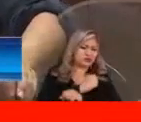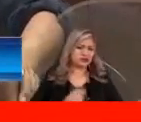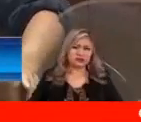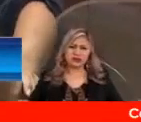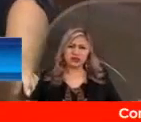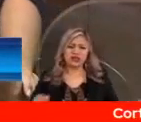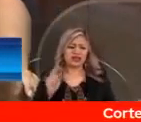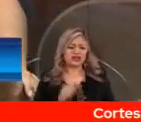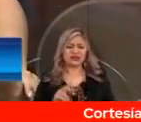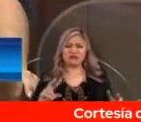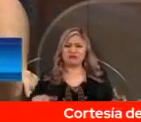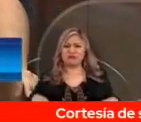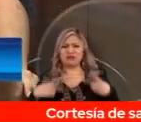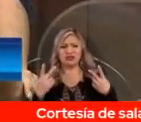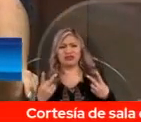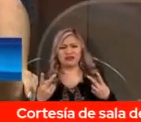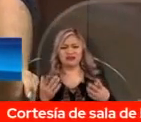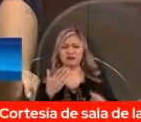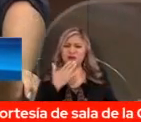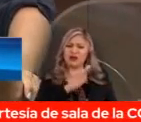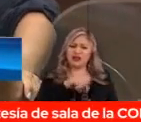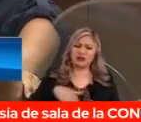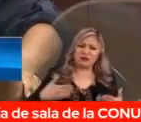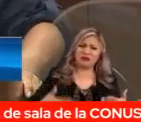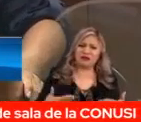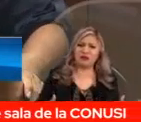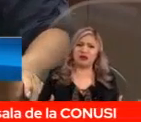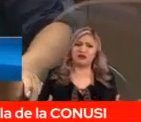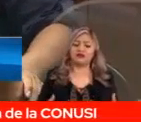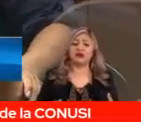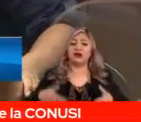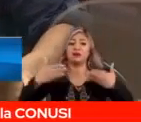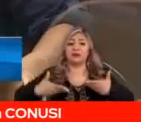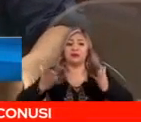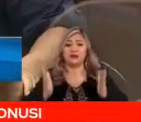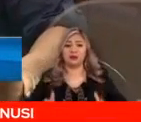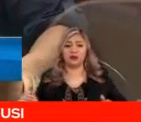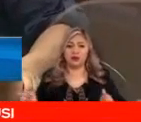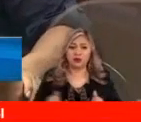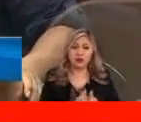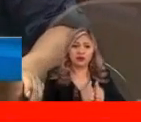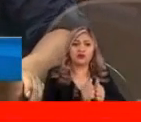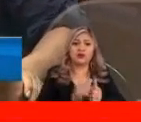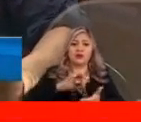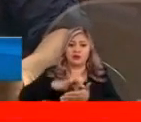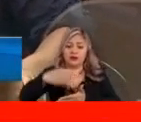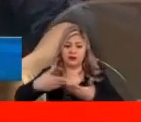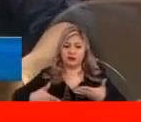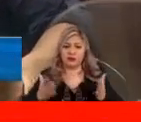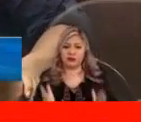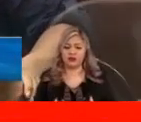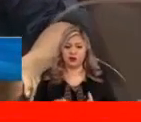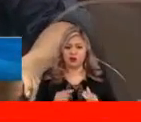de vida que tenemos ni el tipo de país. Nosotros estamos obligados junto al pueblo a organizarnos, a levantarnos,